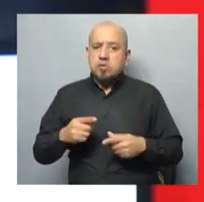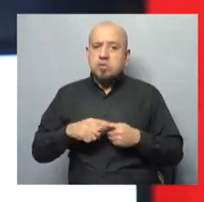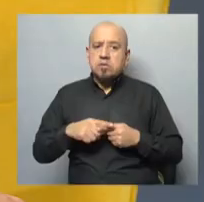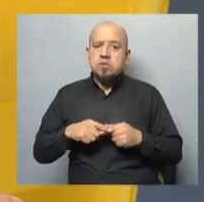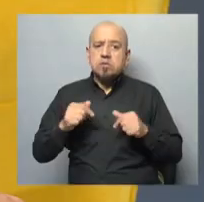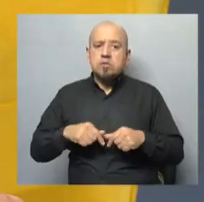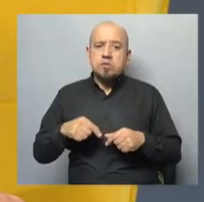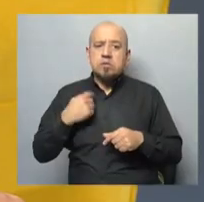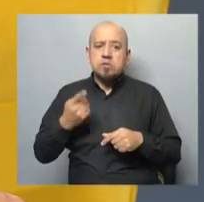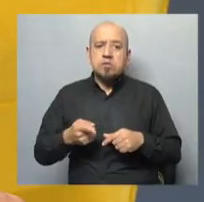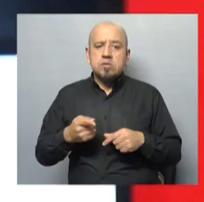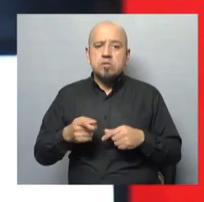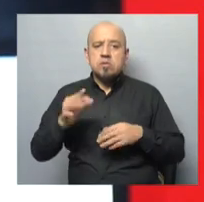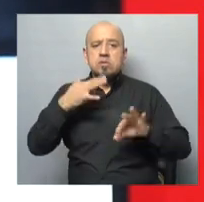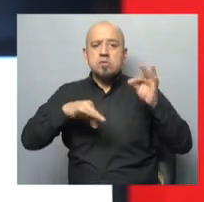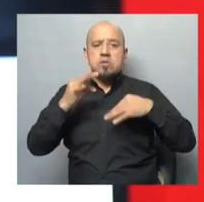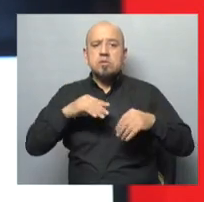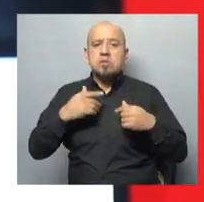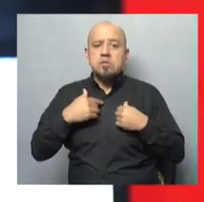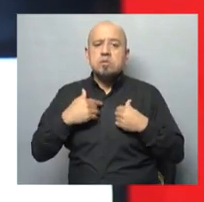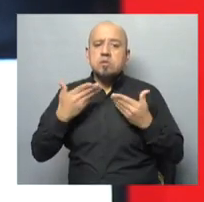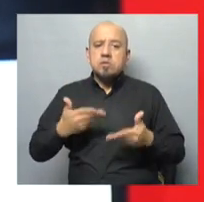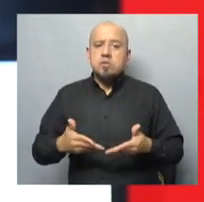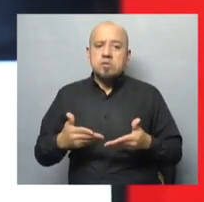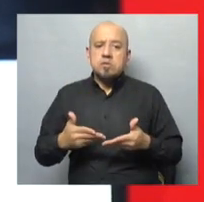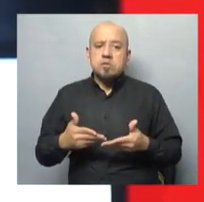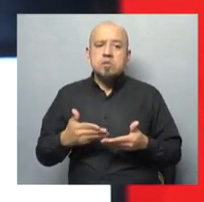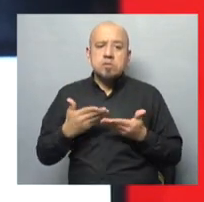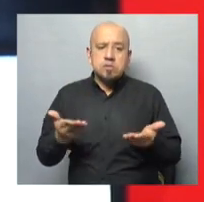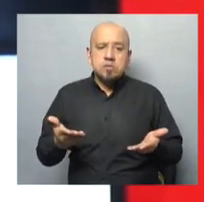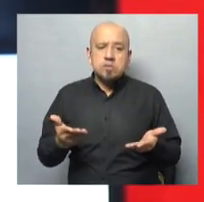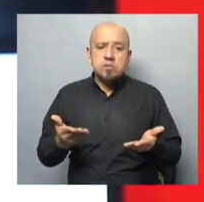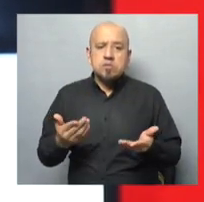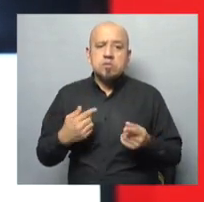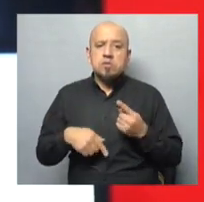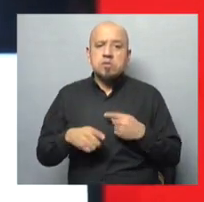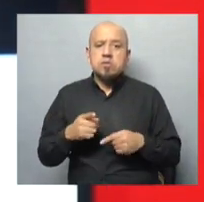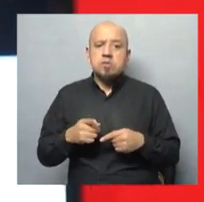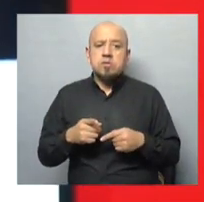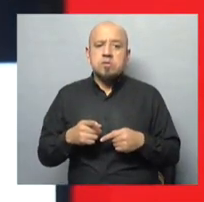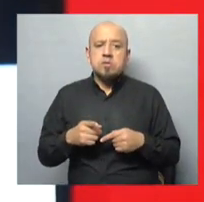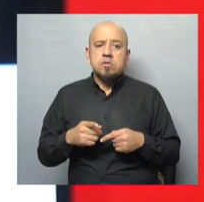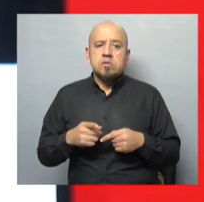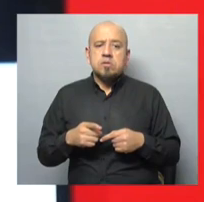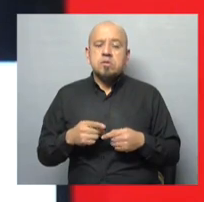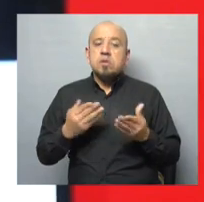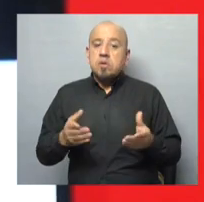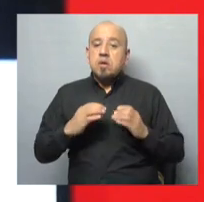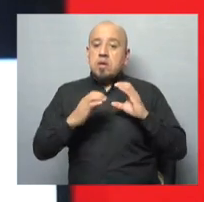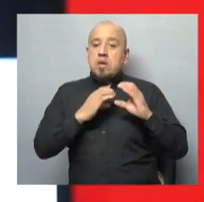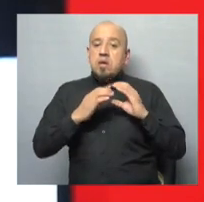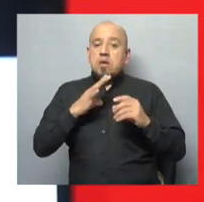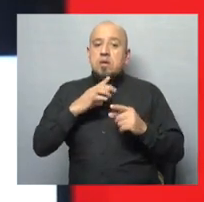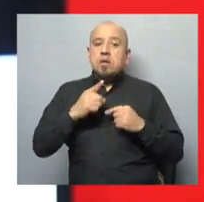o sea en el teatro está poniendo el cuerpo de verdad está defendiendo con carne entonces la energía que sí que